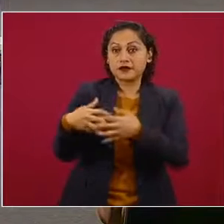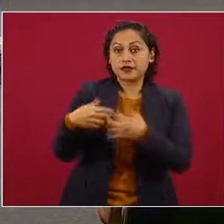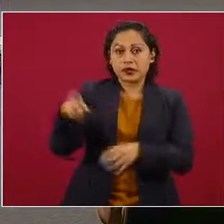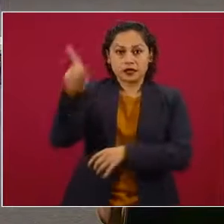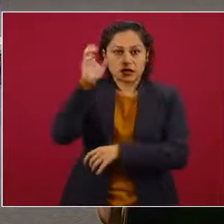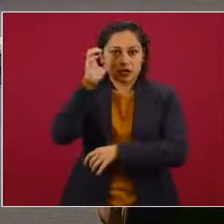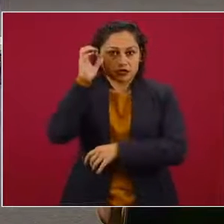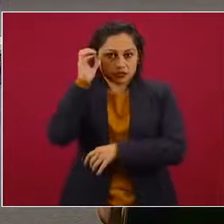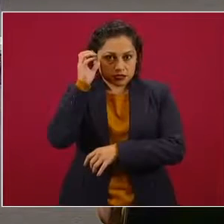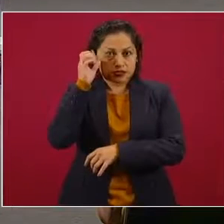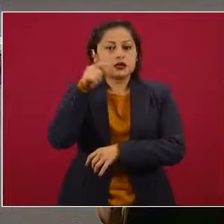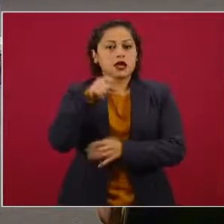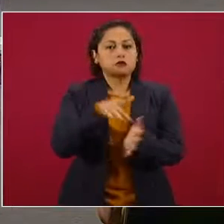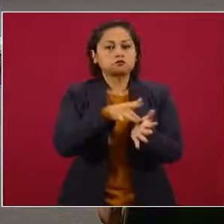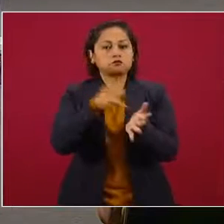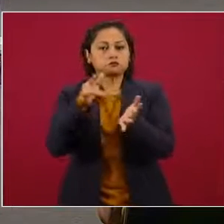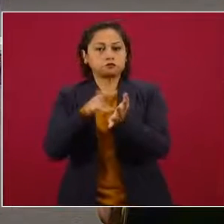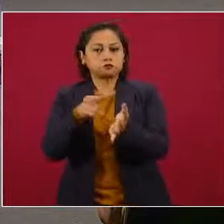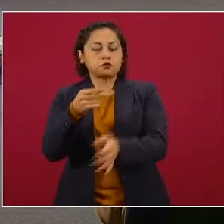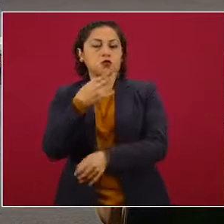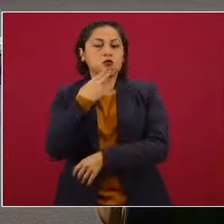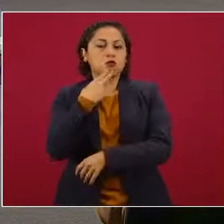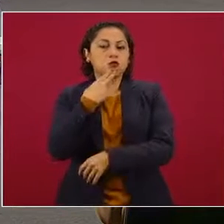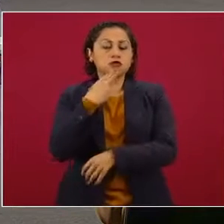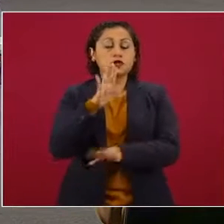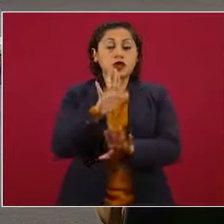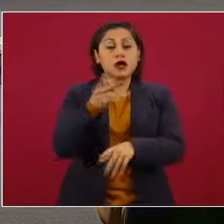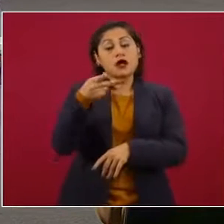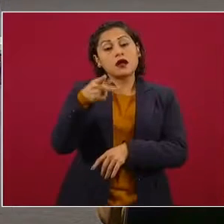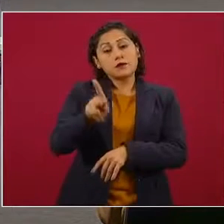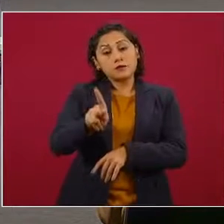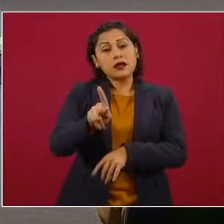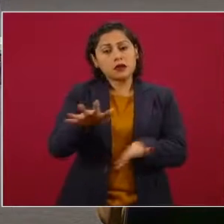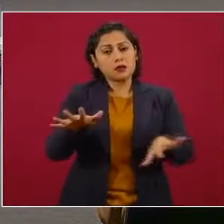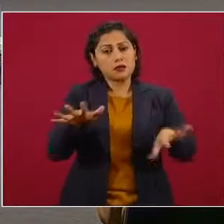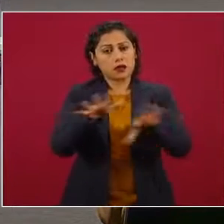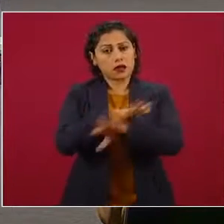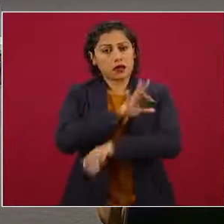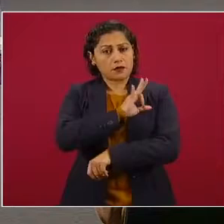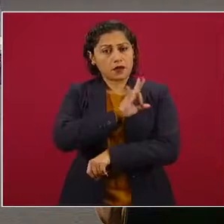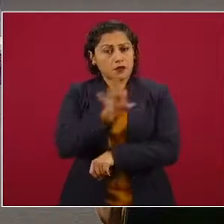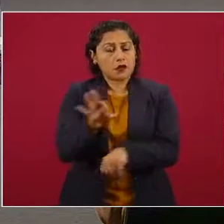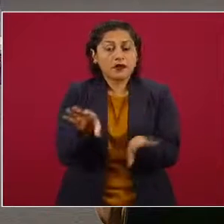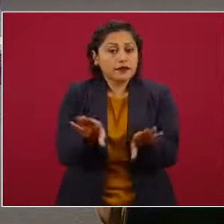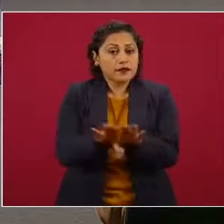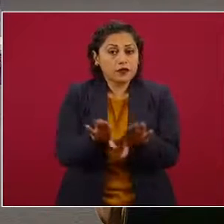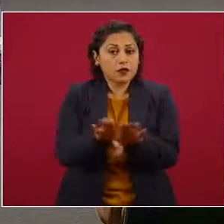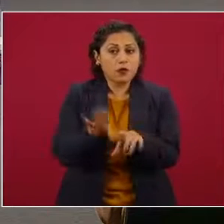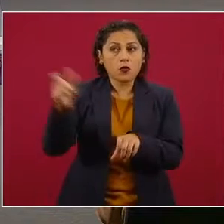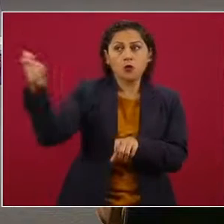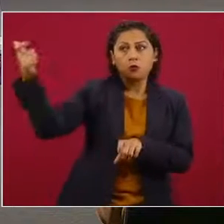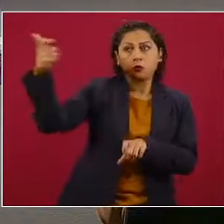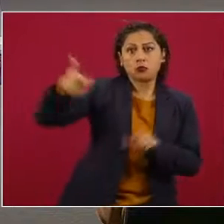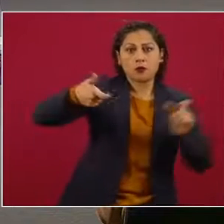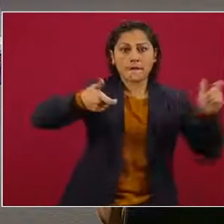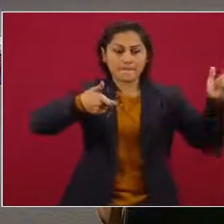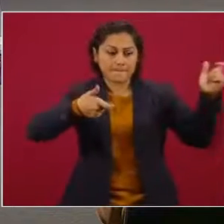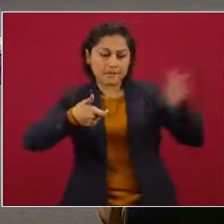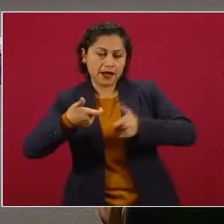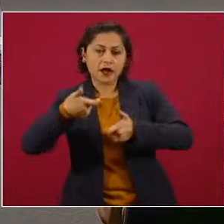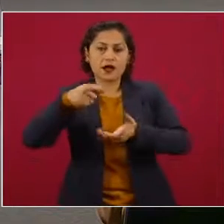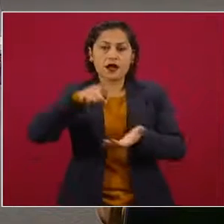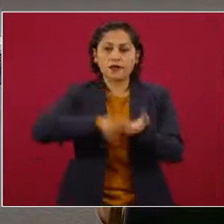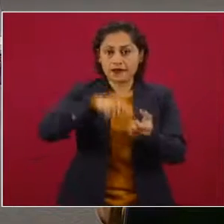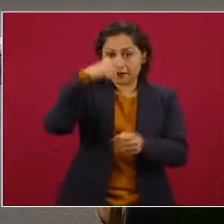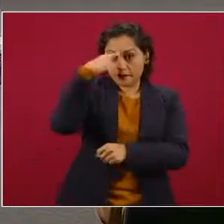pueden cambiar, puede cambiar esta situación a través de la inversión que se haga en el país por la